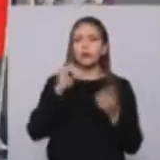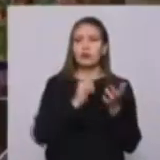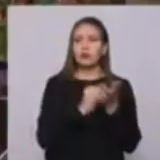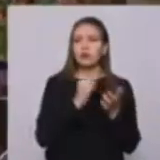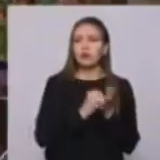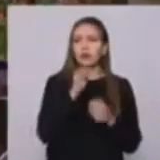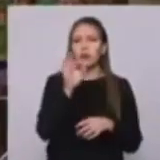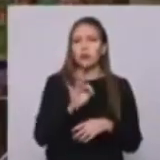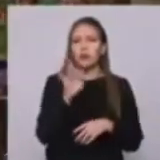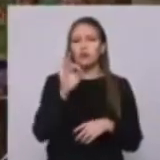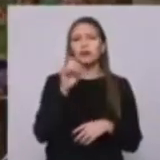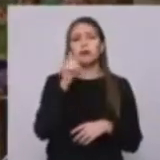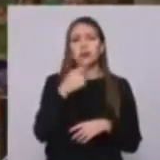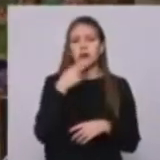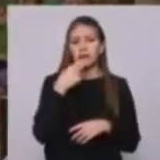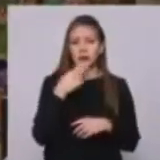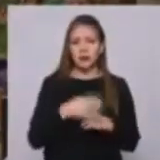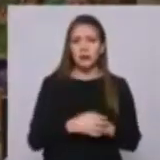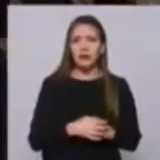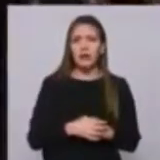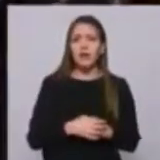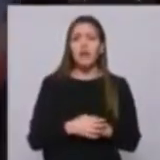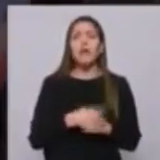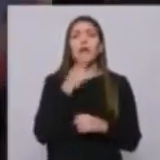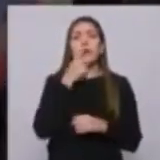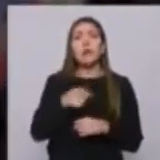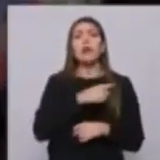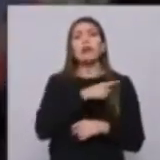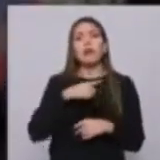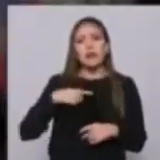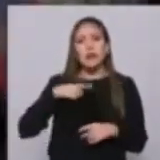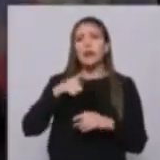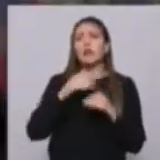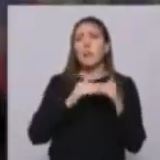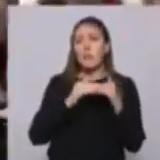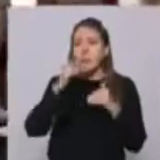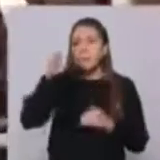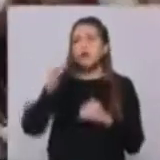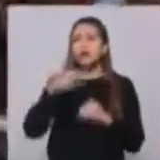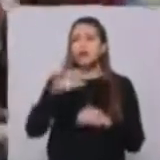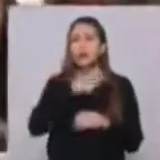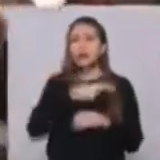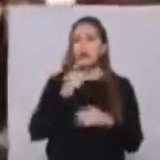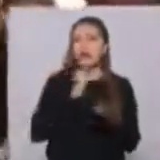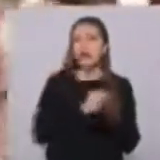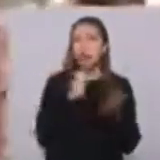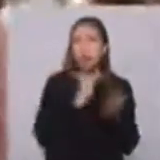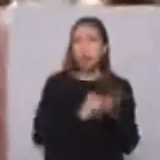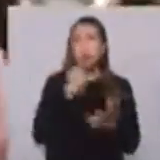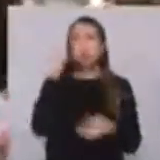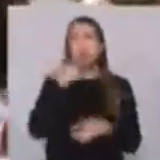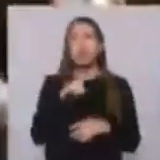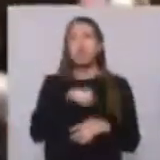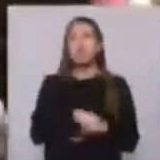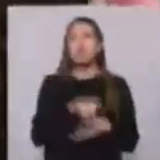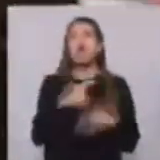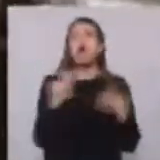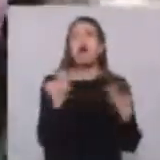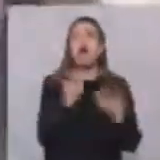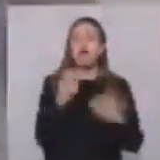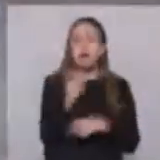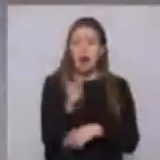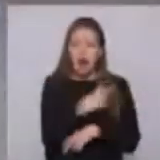impuestos generales, considera que deberían subirse en materia de política de salud, dirigida a reducir el consumo de productos que dañan a la